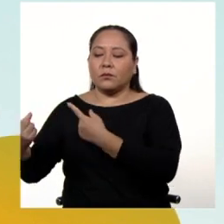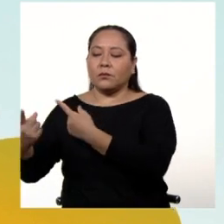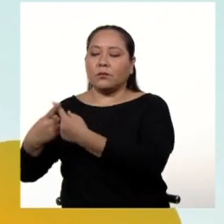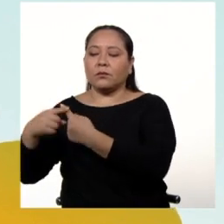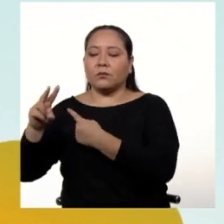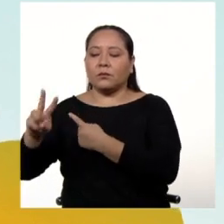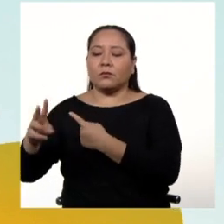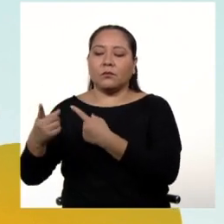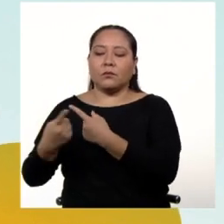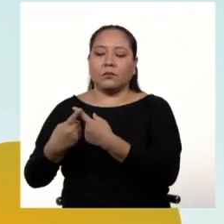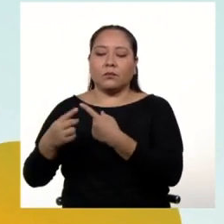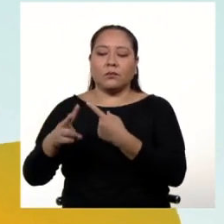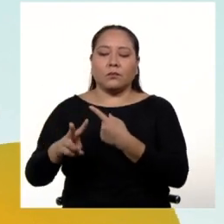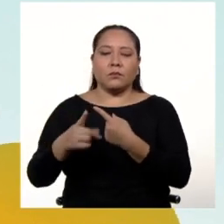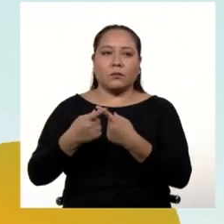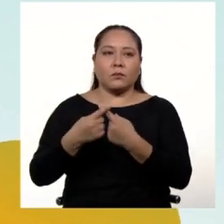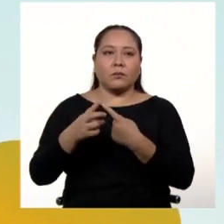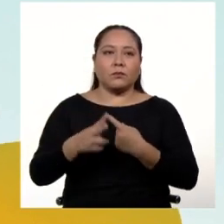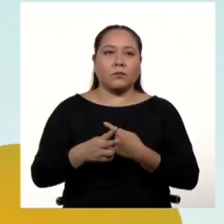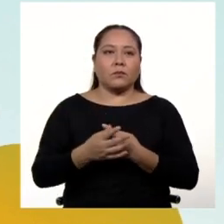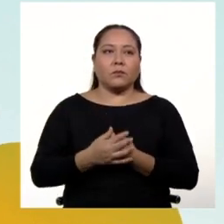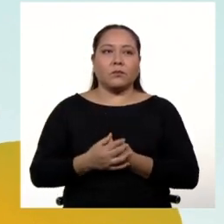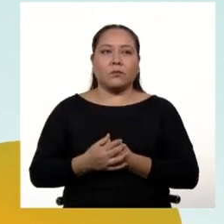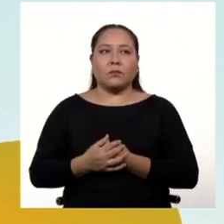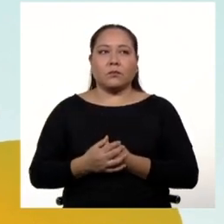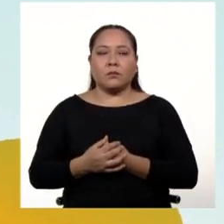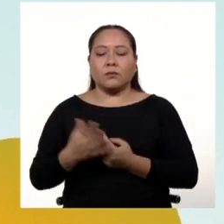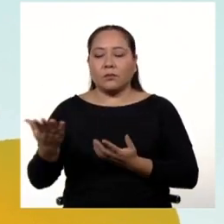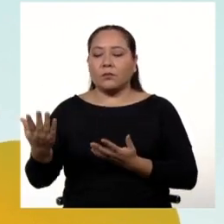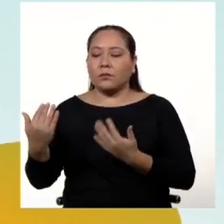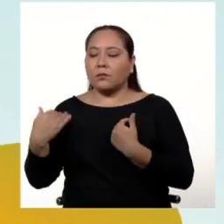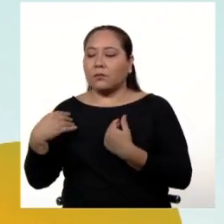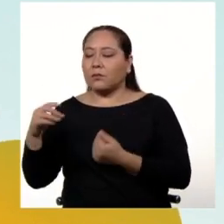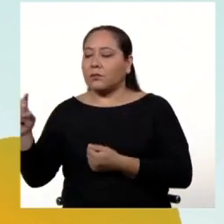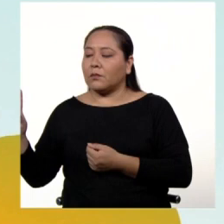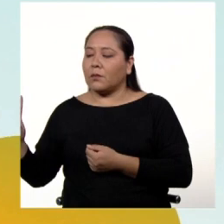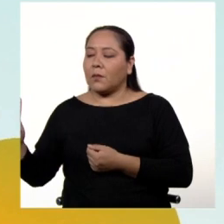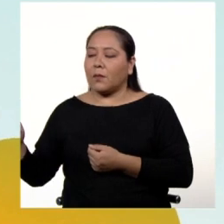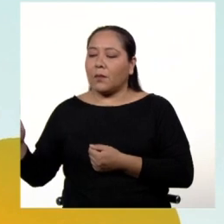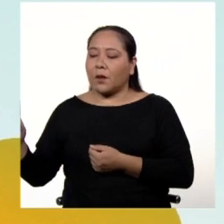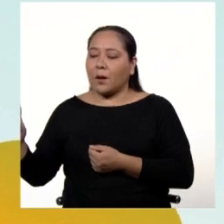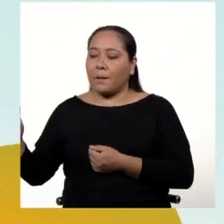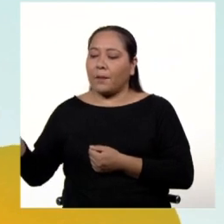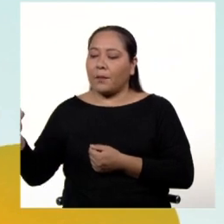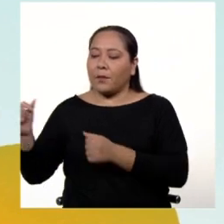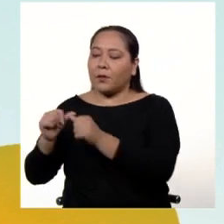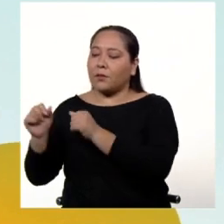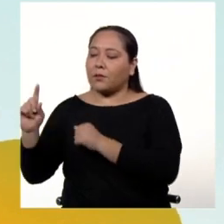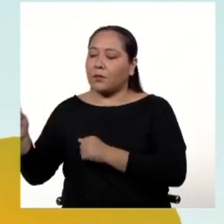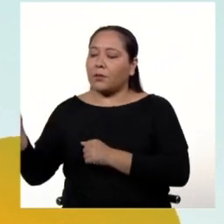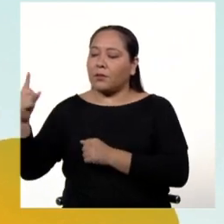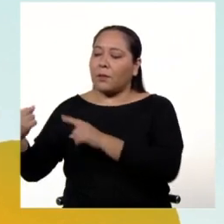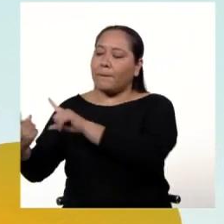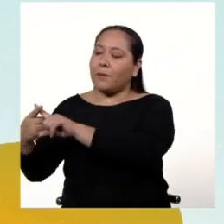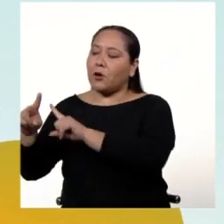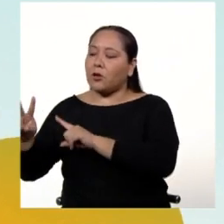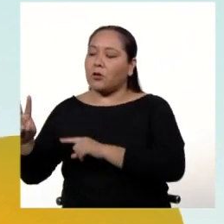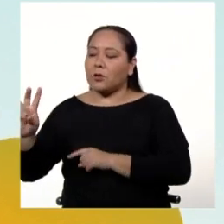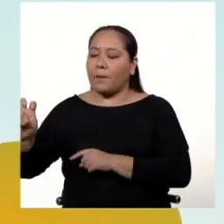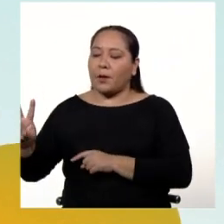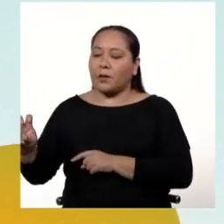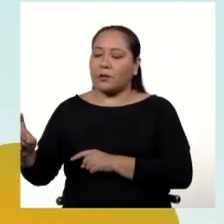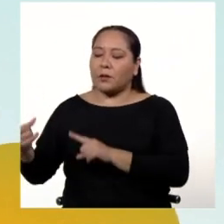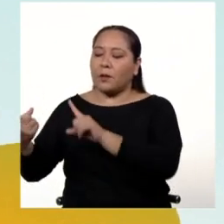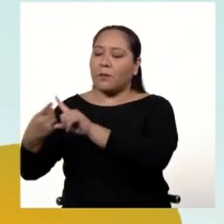multiplicaré por 2 a la cantidad del primer término, obteniendo 20 céntimos. Si deseo encontrar el tercer